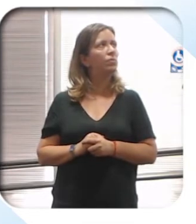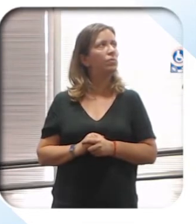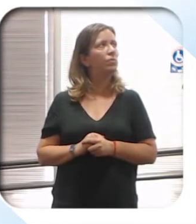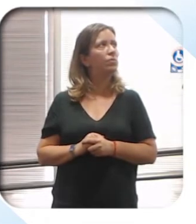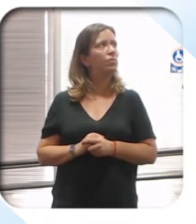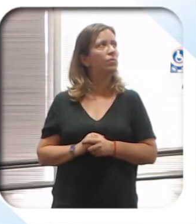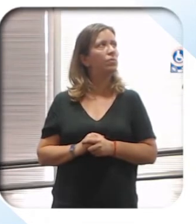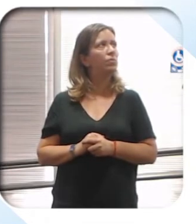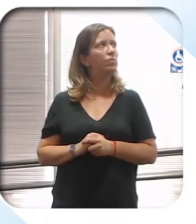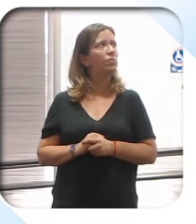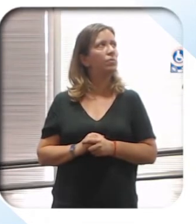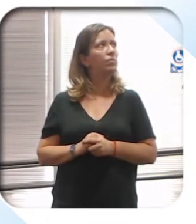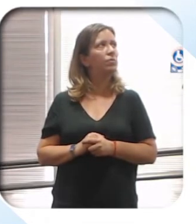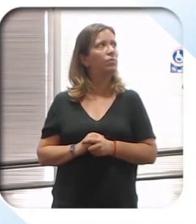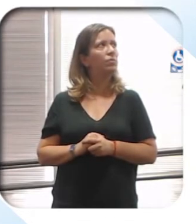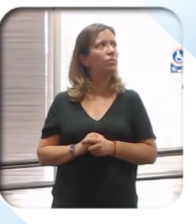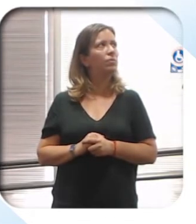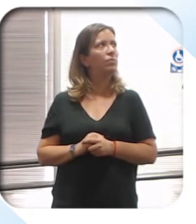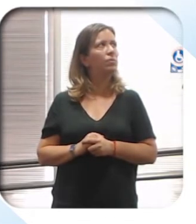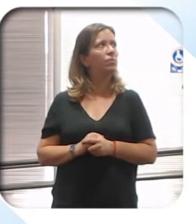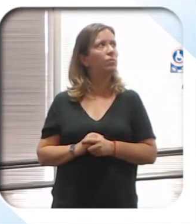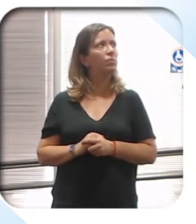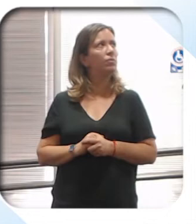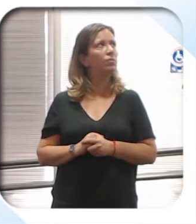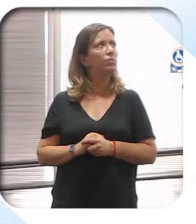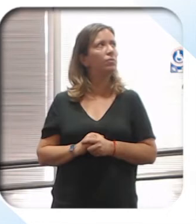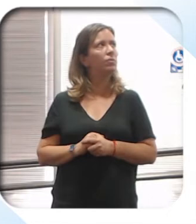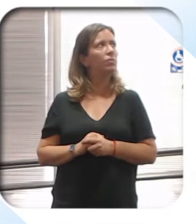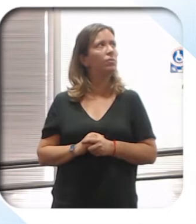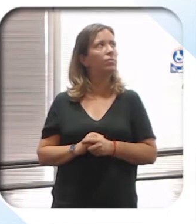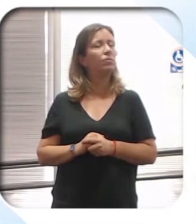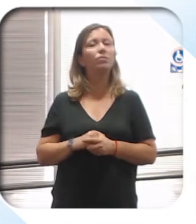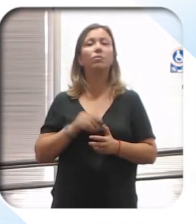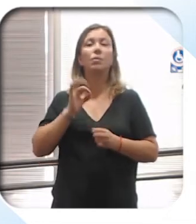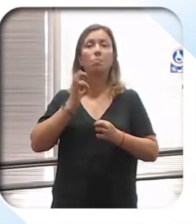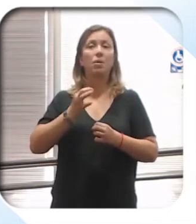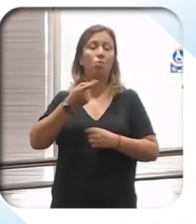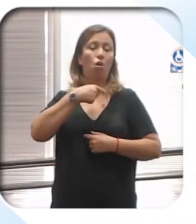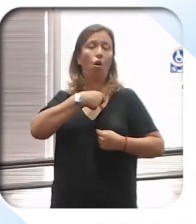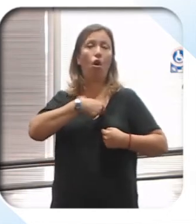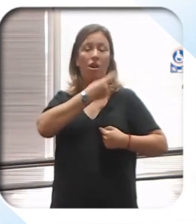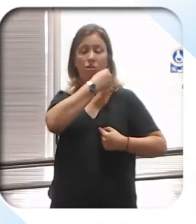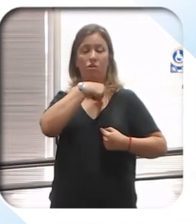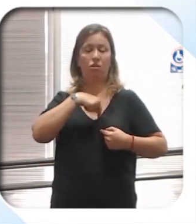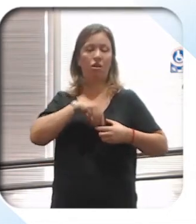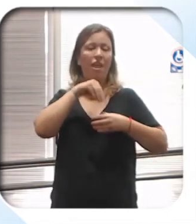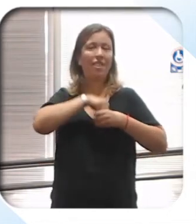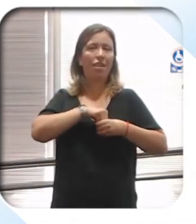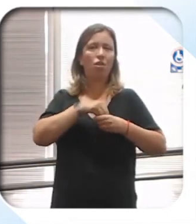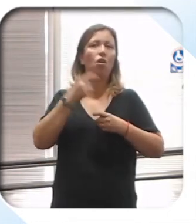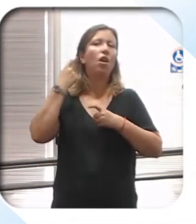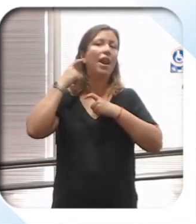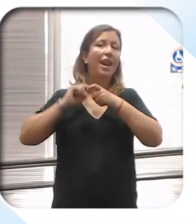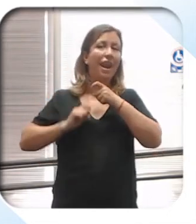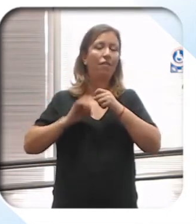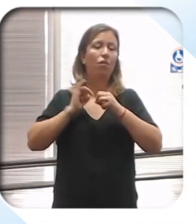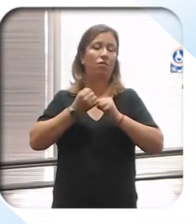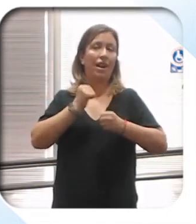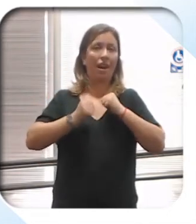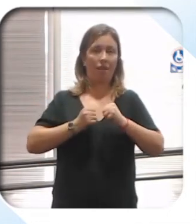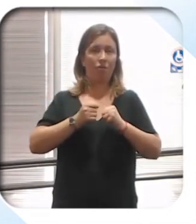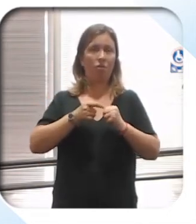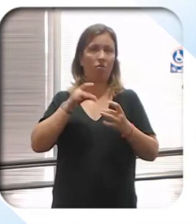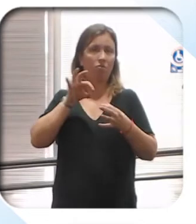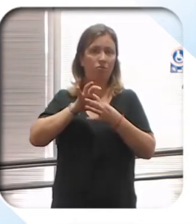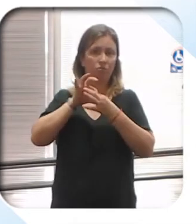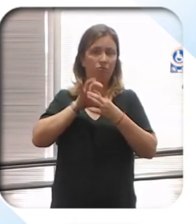fisiología vascular, que es sintetizado a nivel de las arterias, del endotelio vascular y de los nervios. El óxido